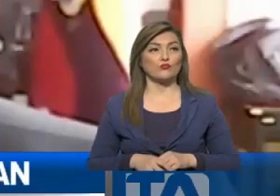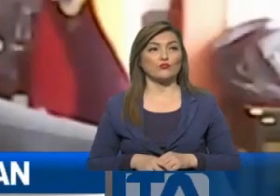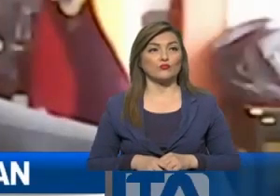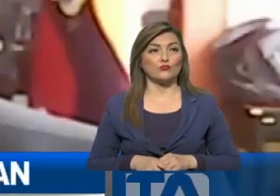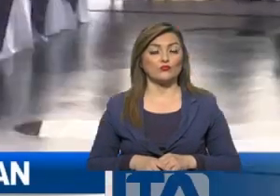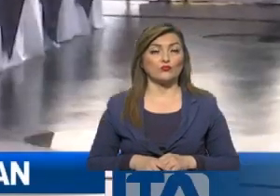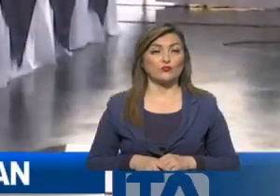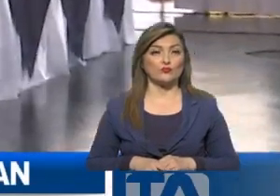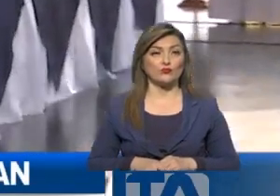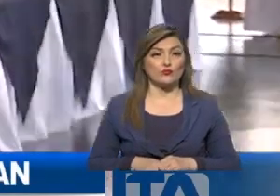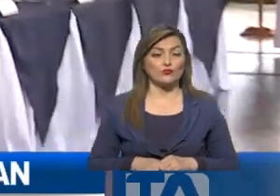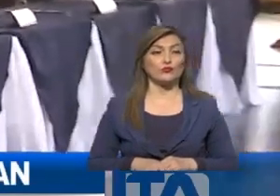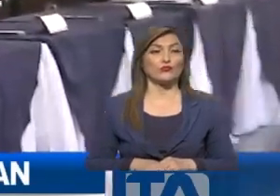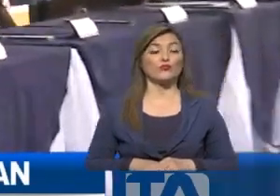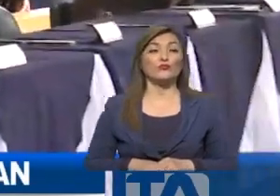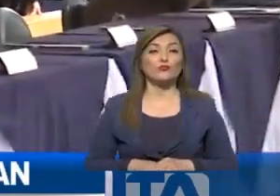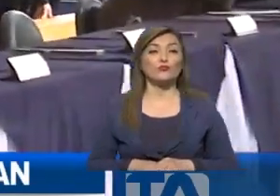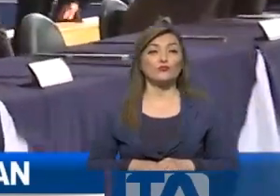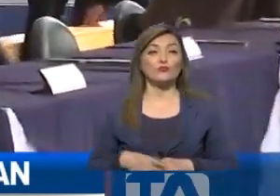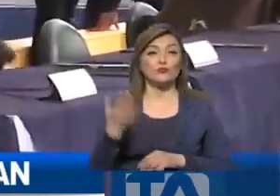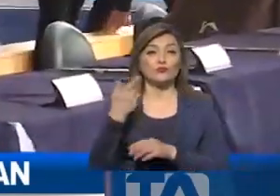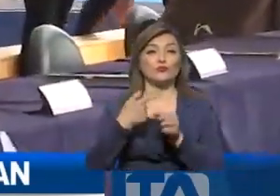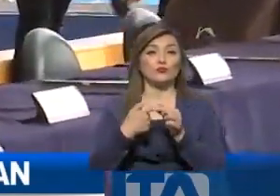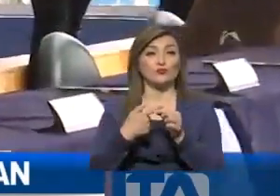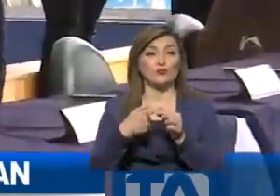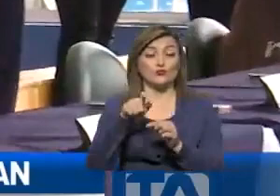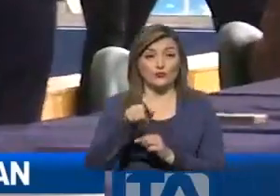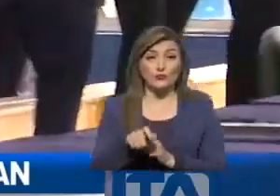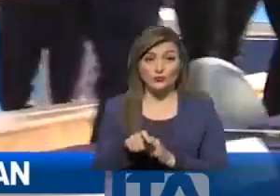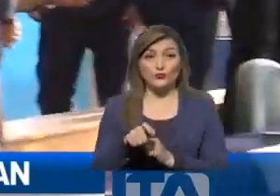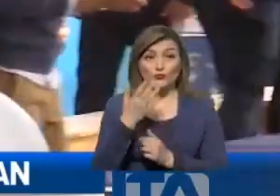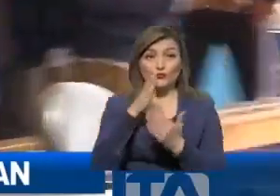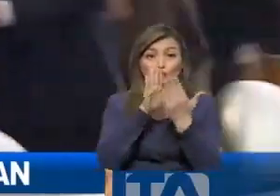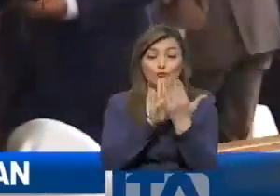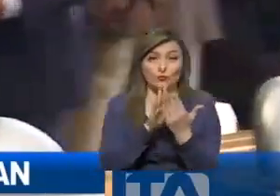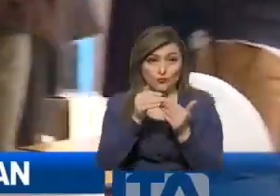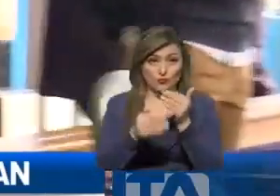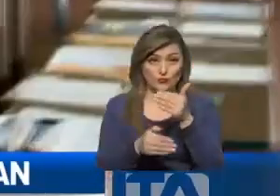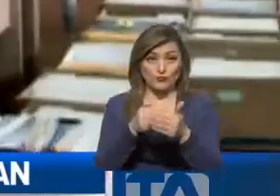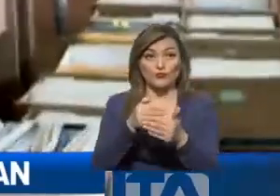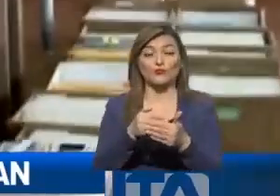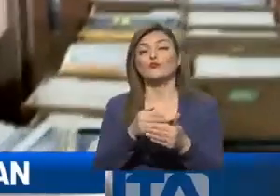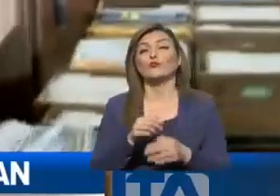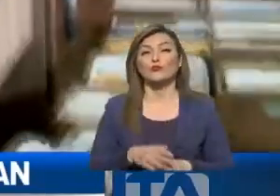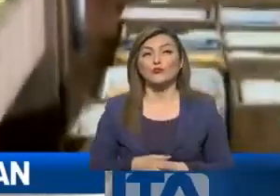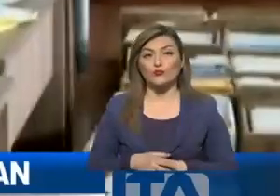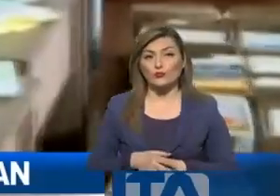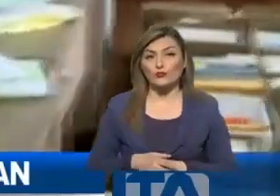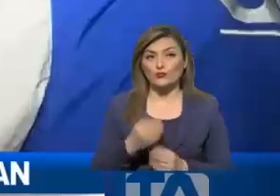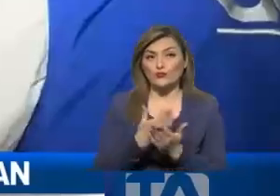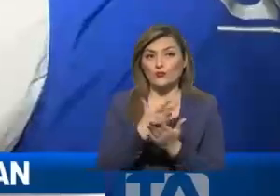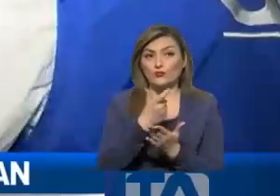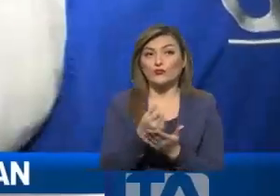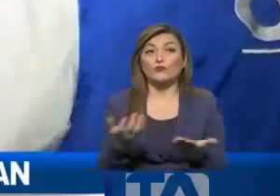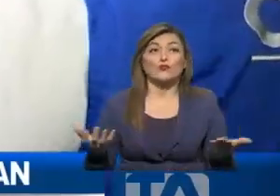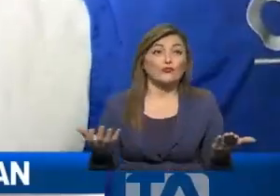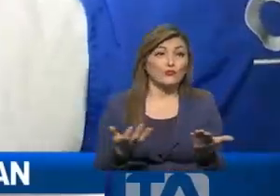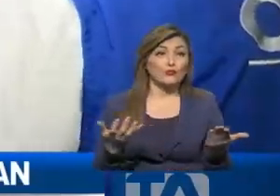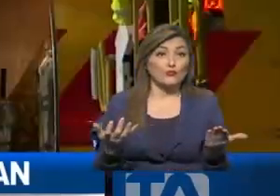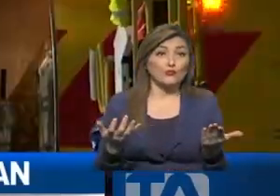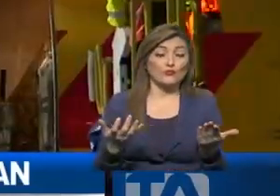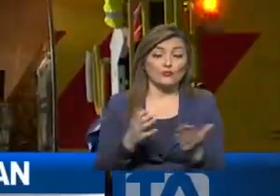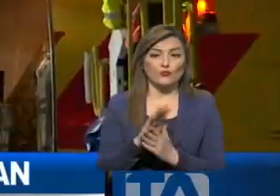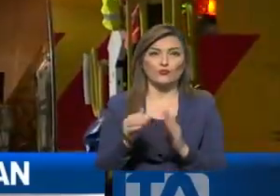Los tiempos judiciales decurren y el alcalde de Quito, Jorge Yunda, deberá enfrentarse a la siguiente etapa del proceso penal por la compra aparentemente